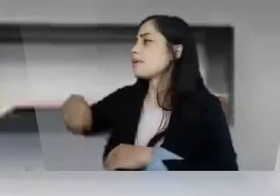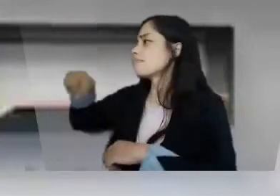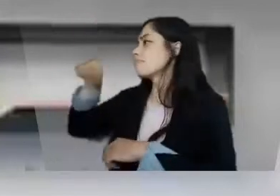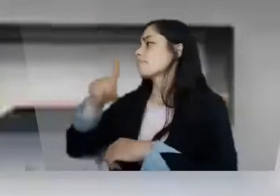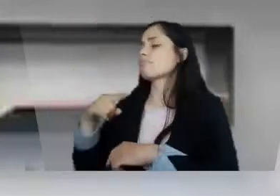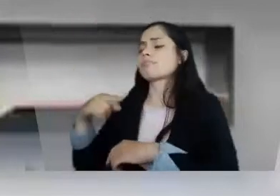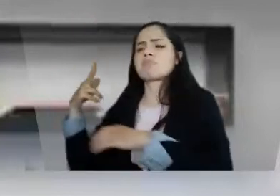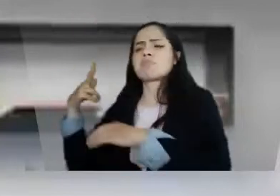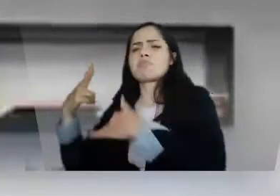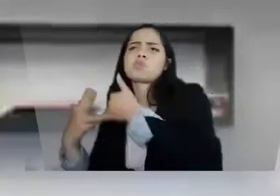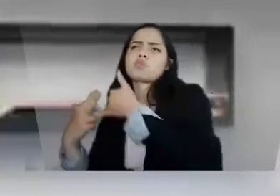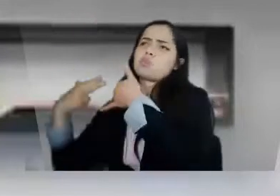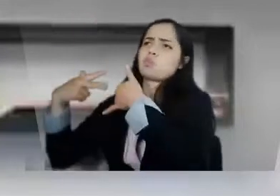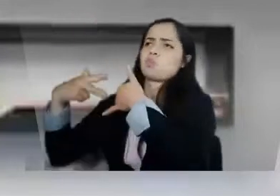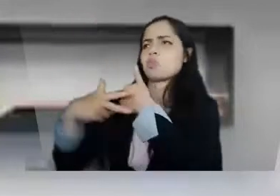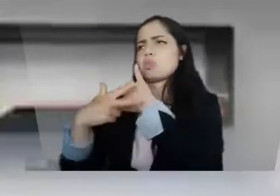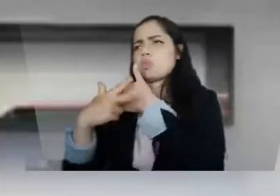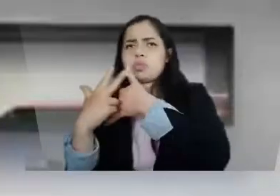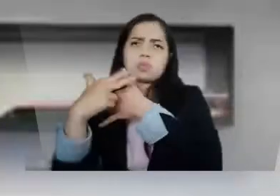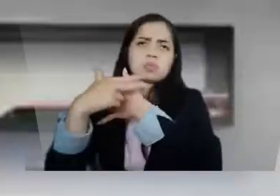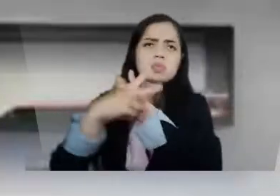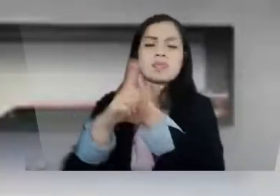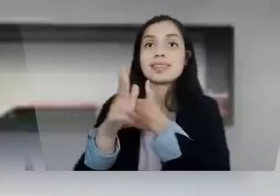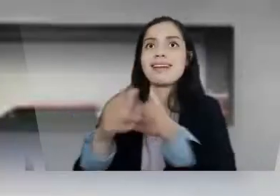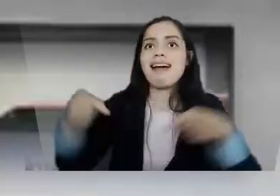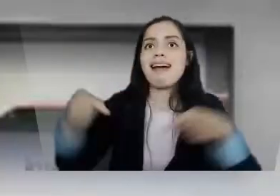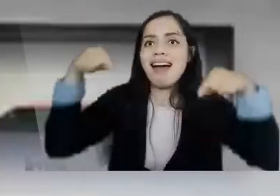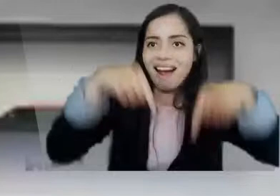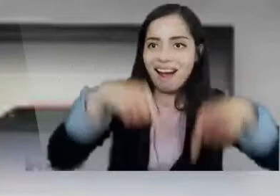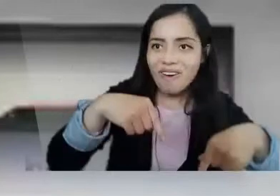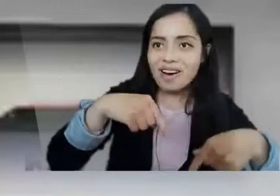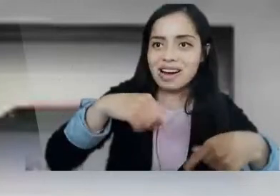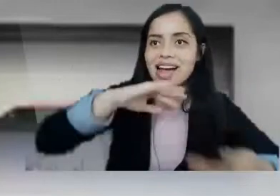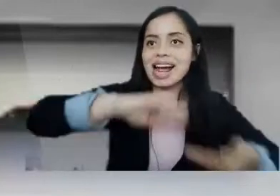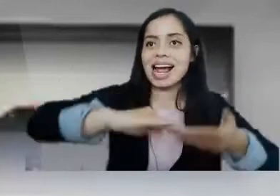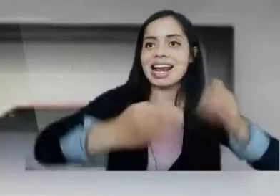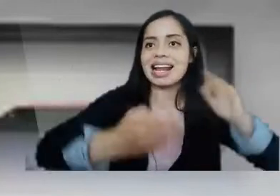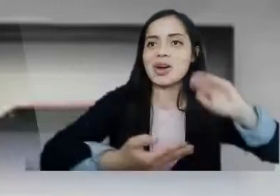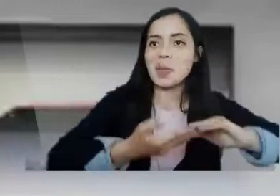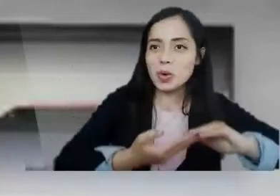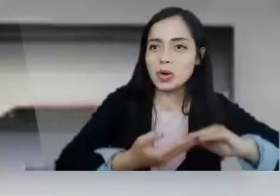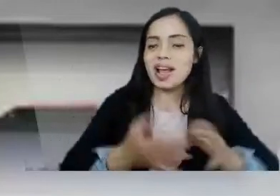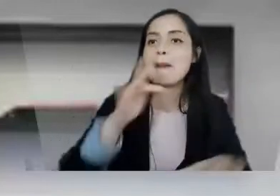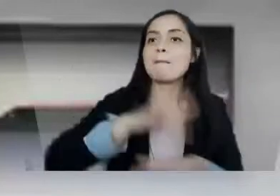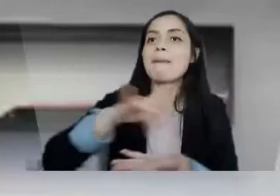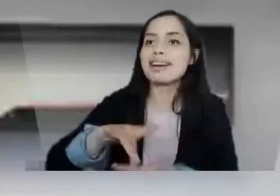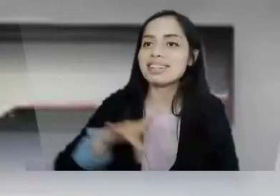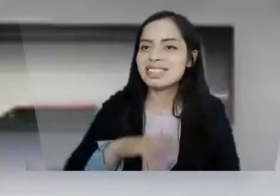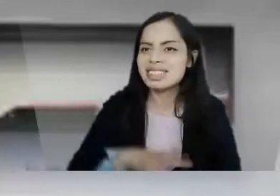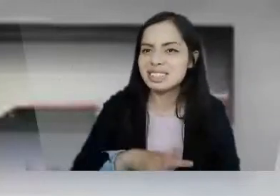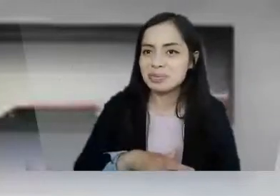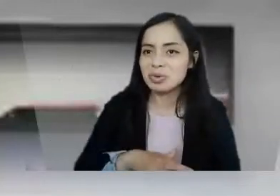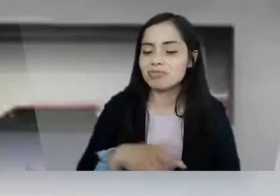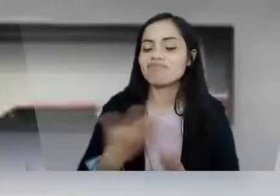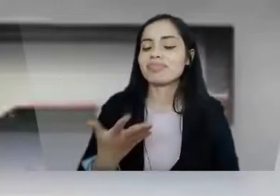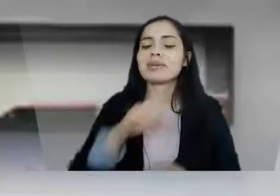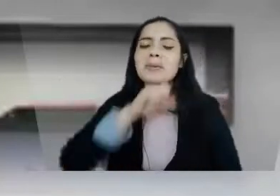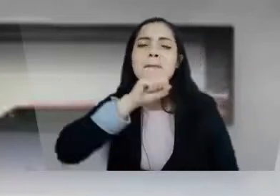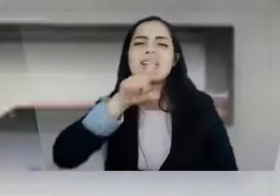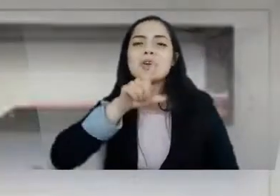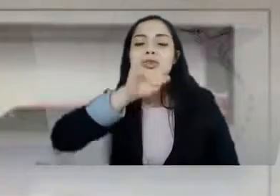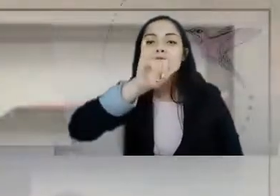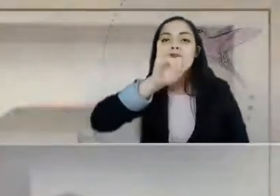expediciones. En esta ocasión surgió la oportunidad de vincular a las comunidades. Entonces quiero hacerle una pregunta a Jessica. ¿Cuál es